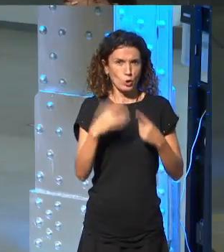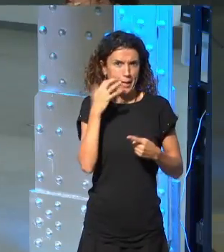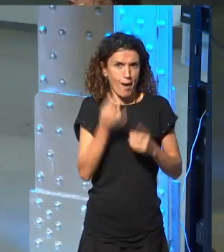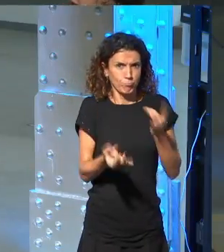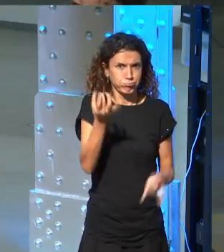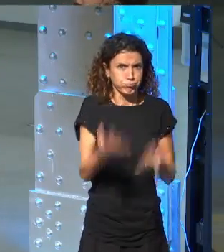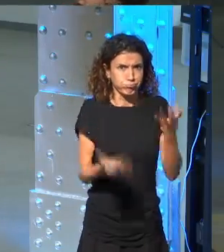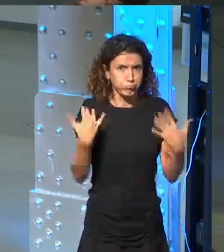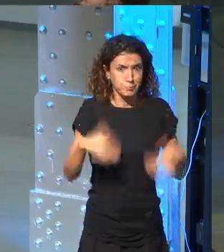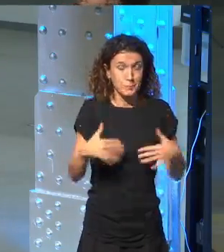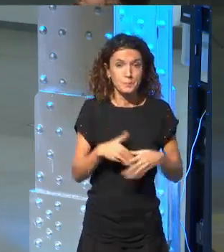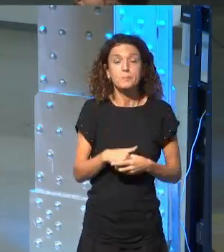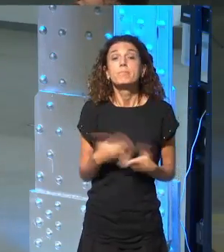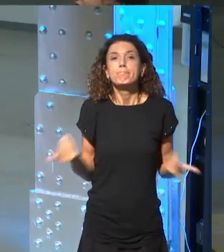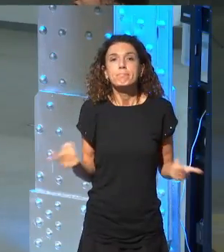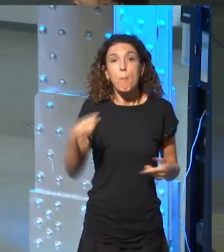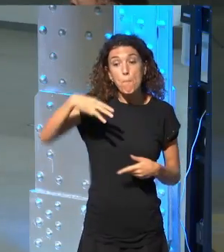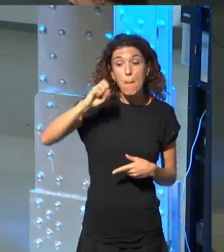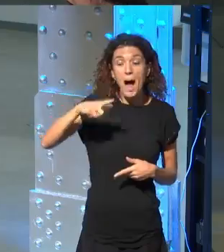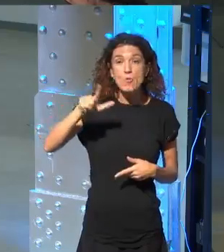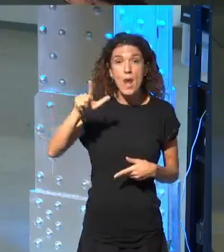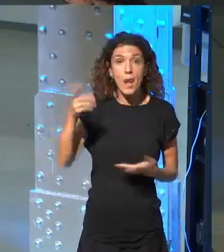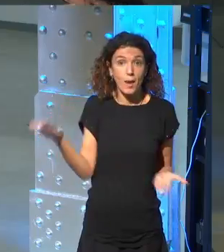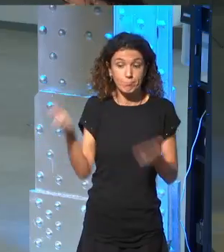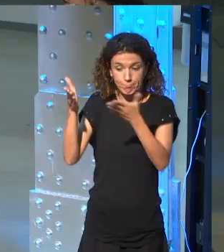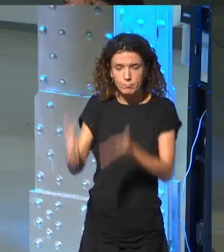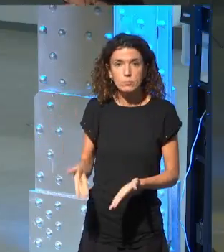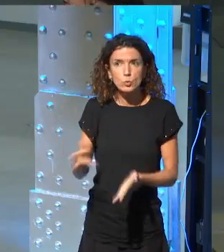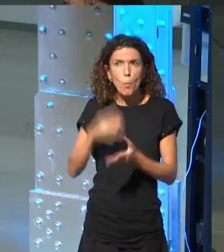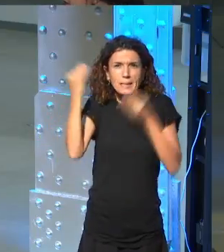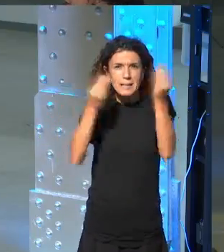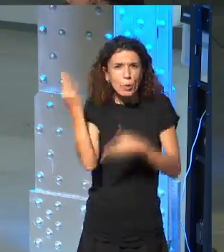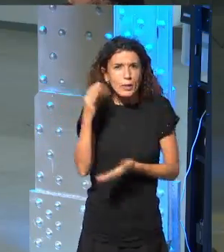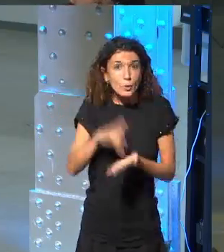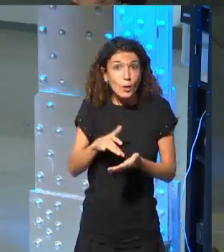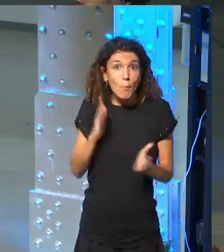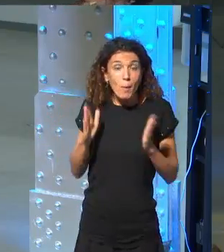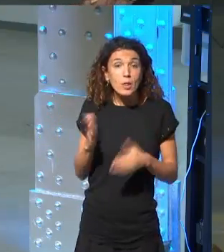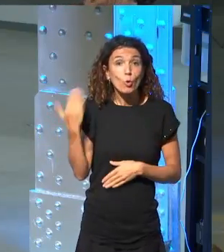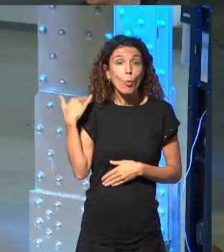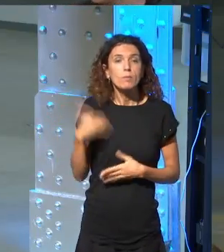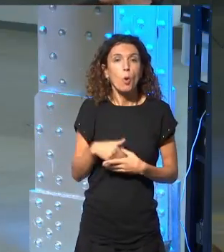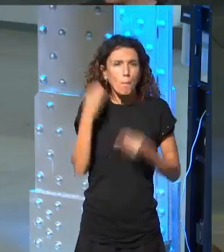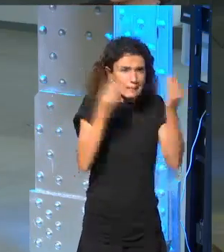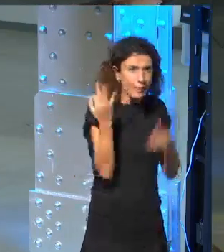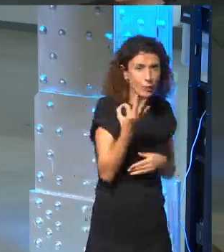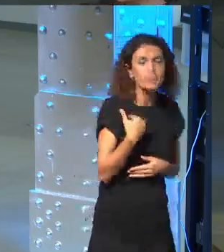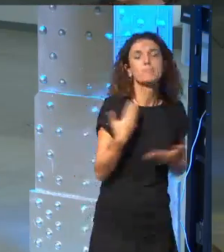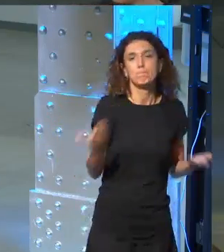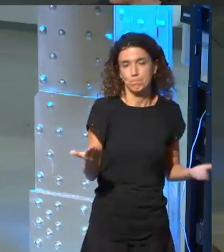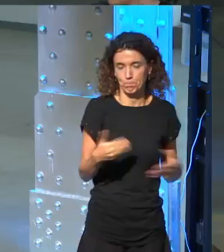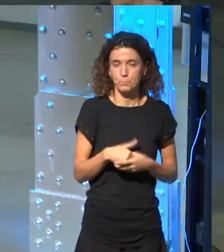raras. Así que bueno, Manuel, ¿en qué estabas pensando? ¿En qué estaba pensando?